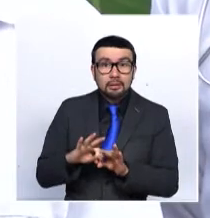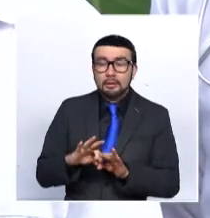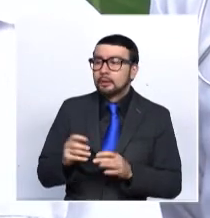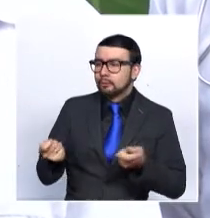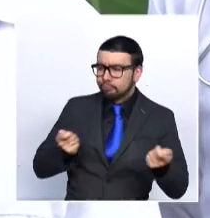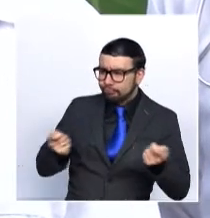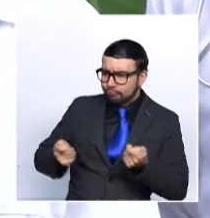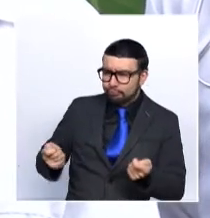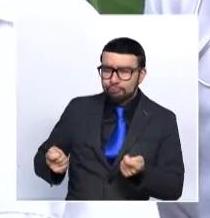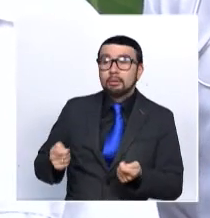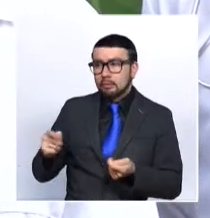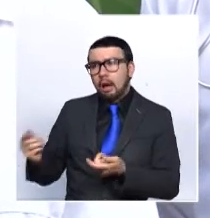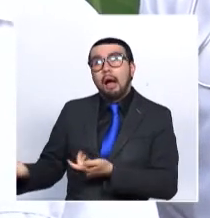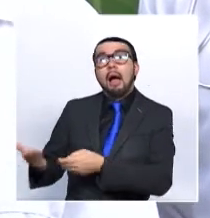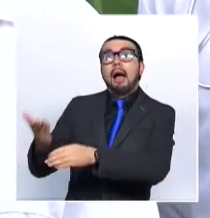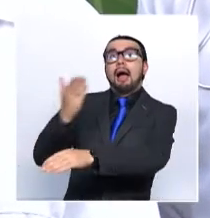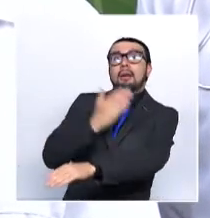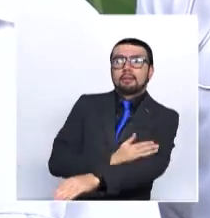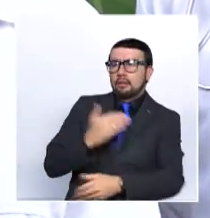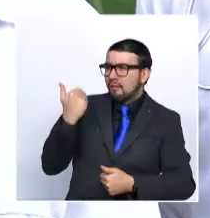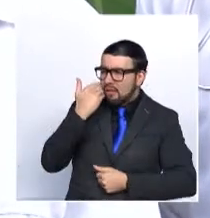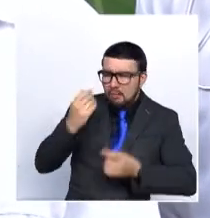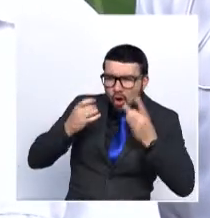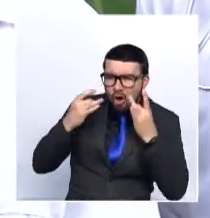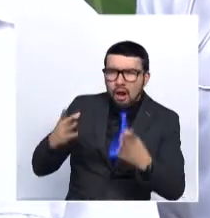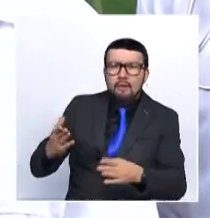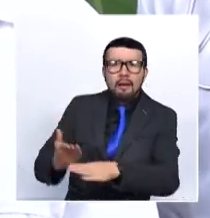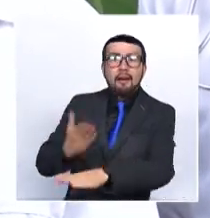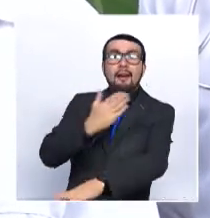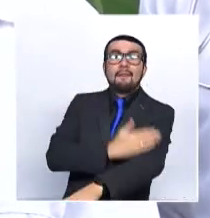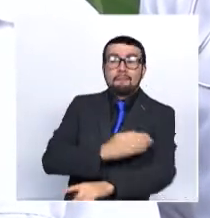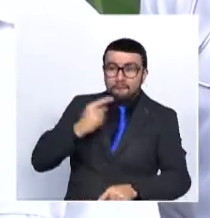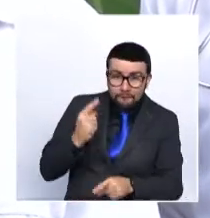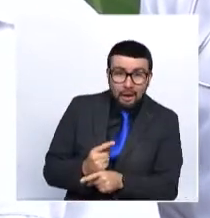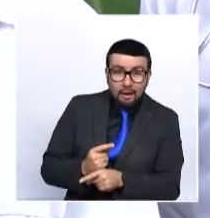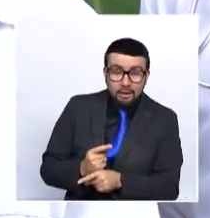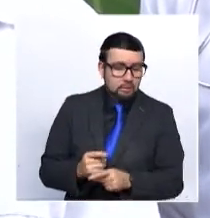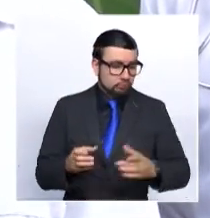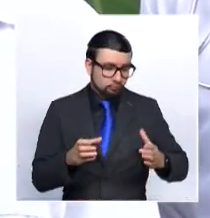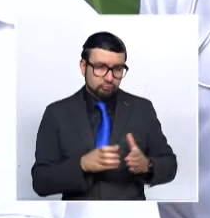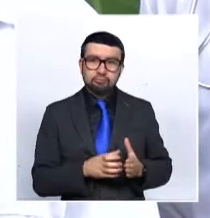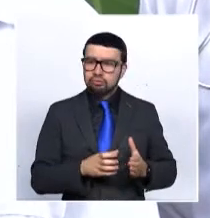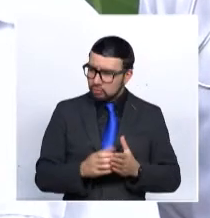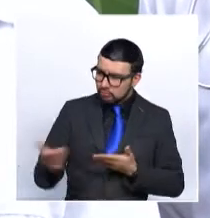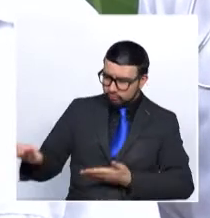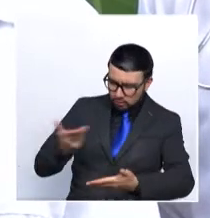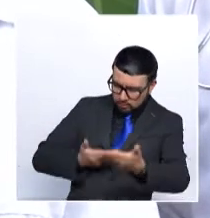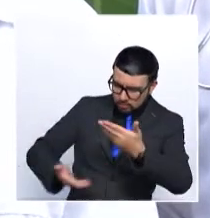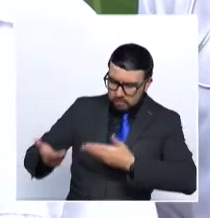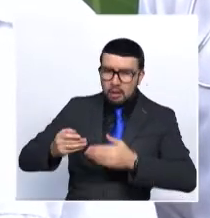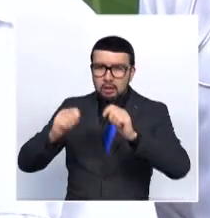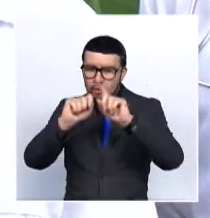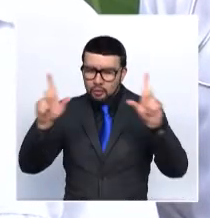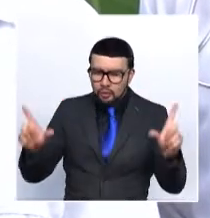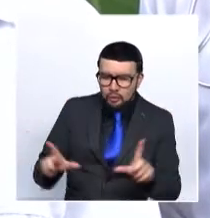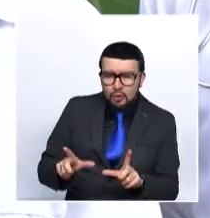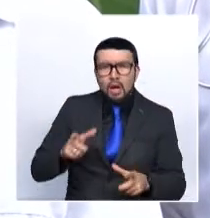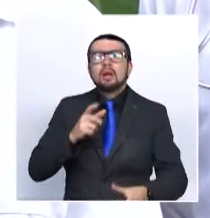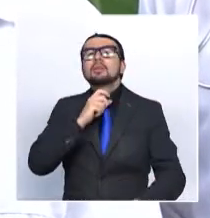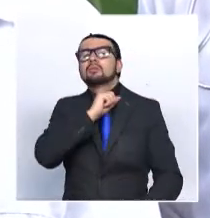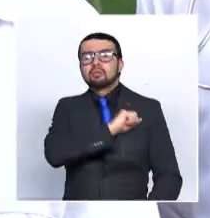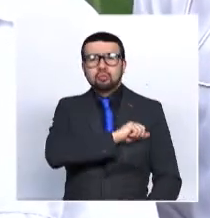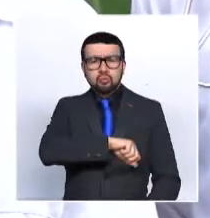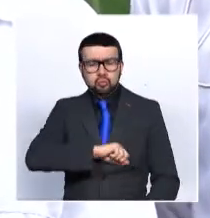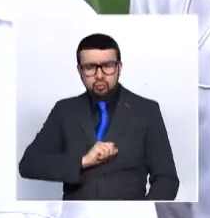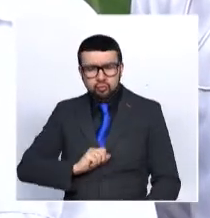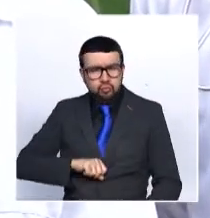estos paquetes, digamos, tanto ginecológico como los de laboratorio que acaba de decir el doctor, o el rastreo ecográfico, como parte de